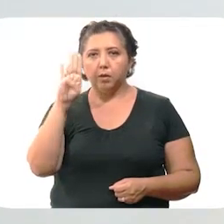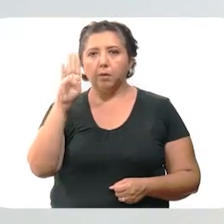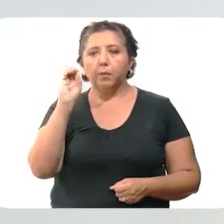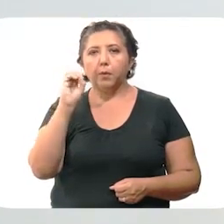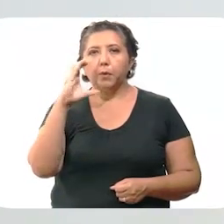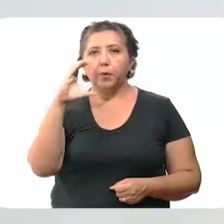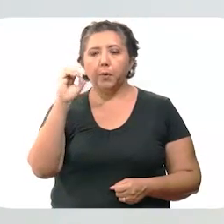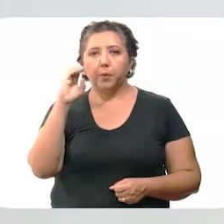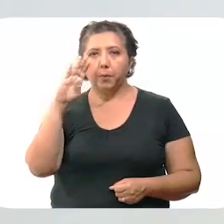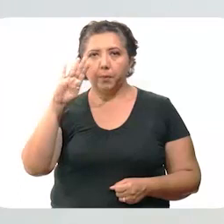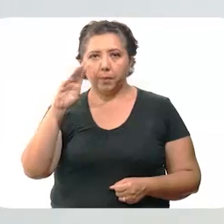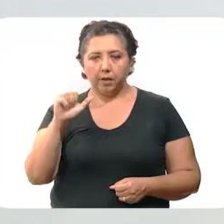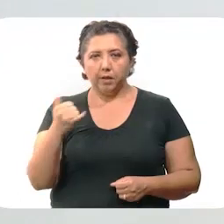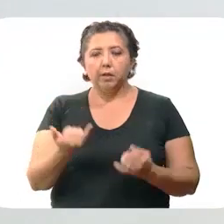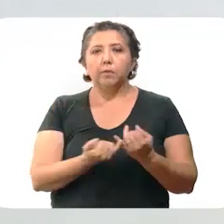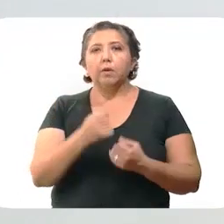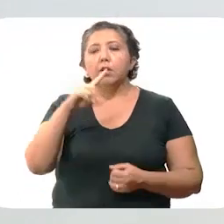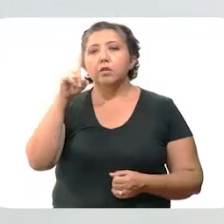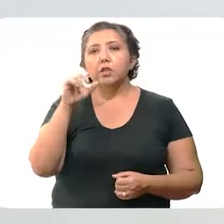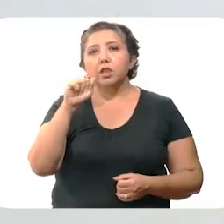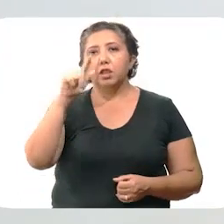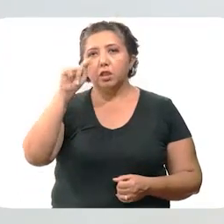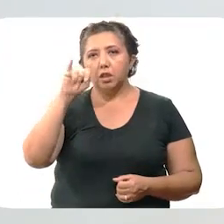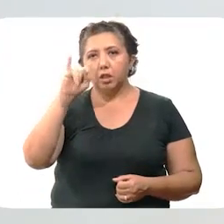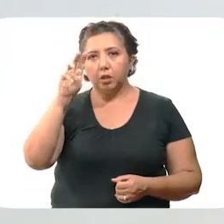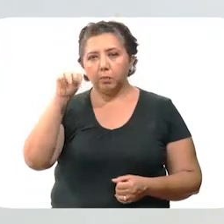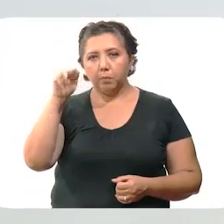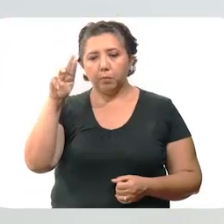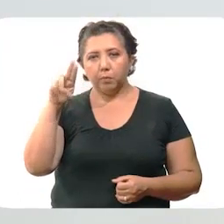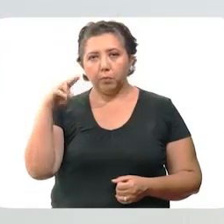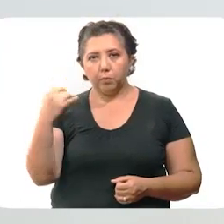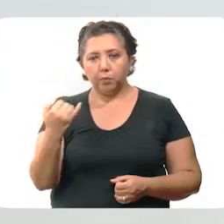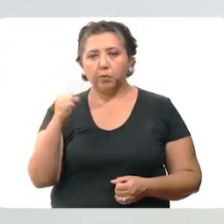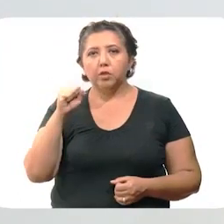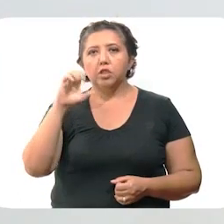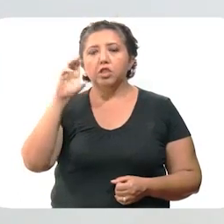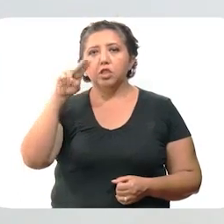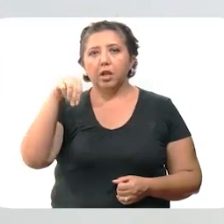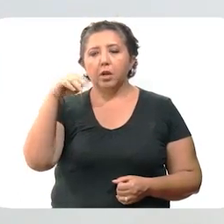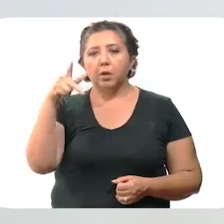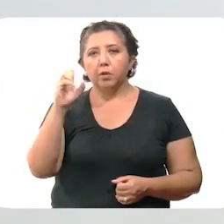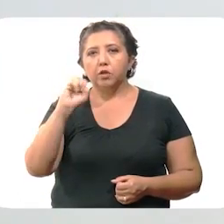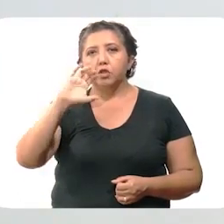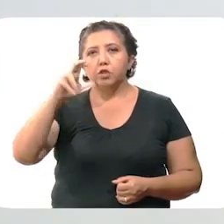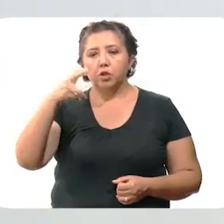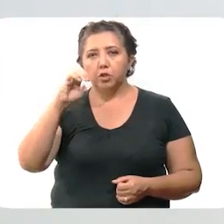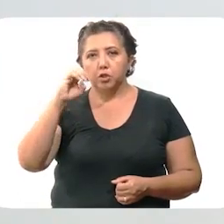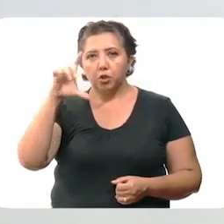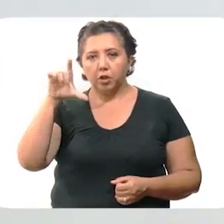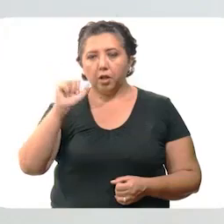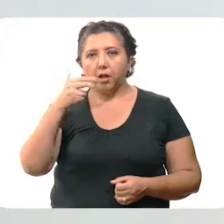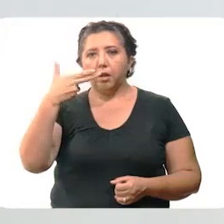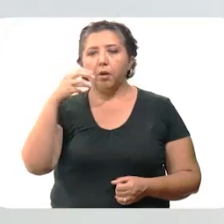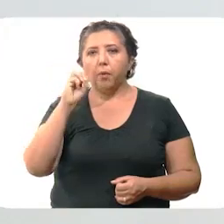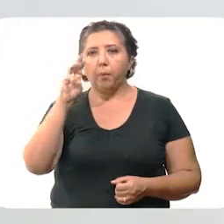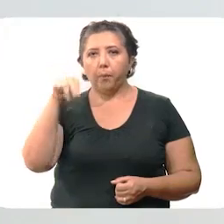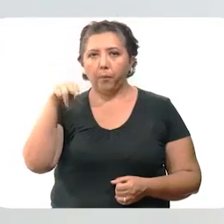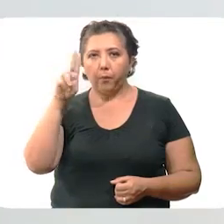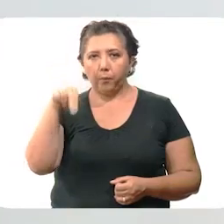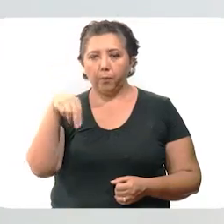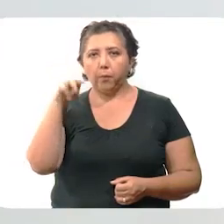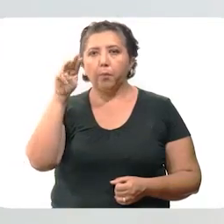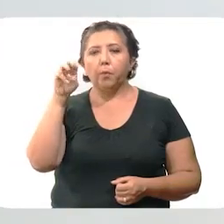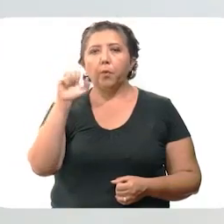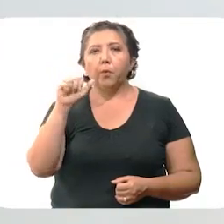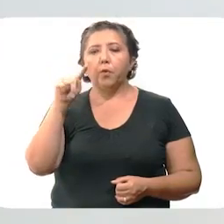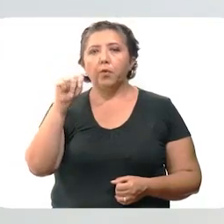Bocobá. Igual de Tzoncahuich, Timucuy, Tuncas, Chancom, Chocholá, Sinanché, Jomum, Muna,